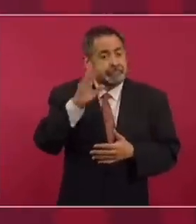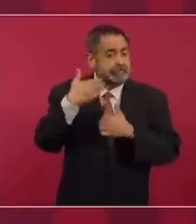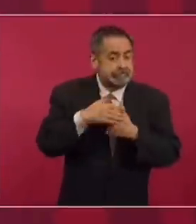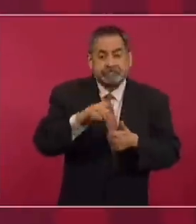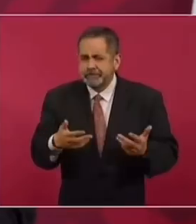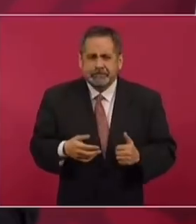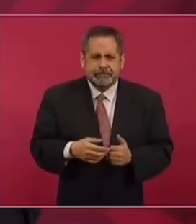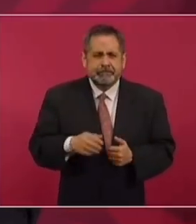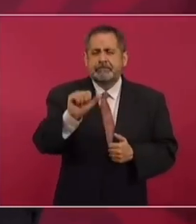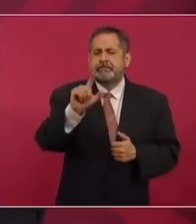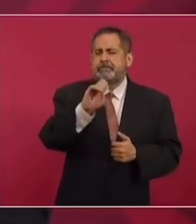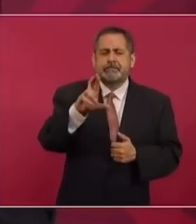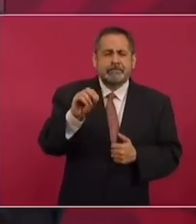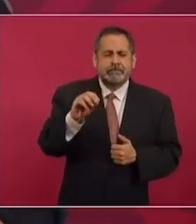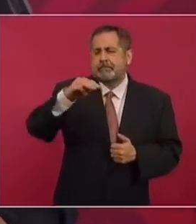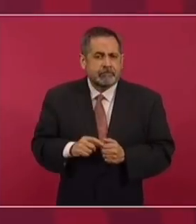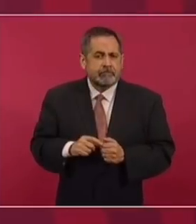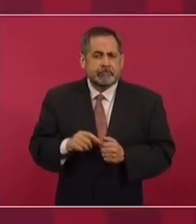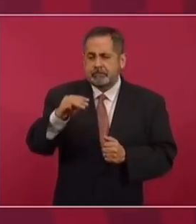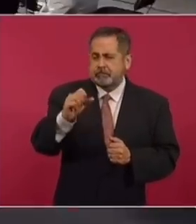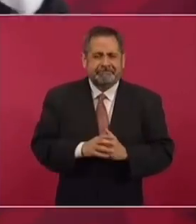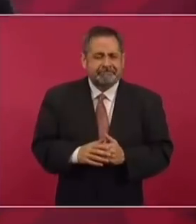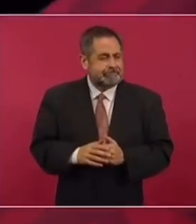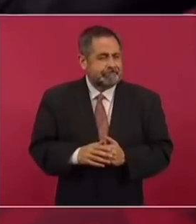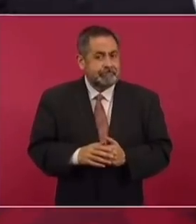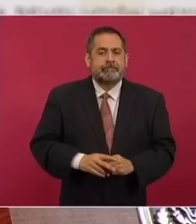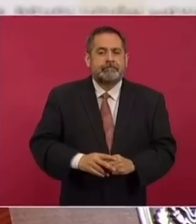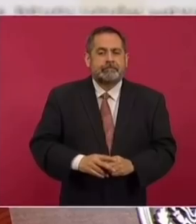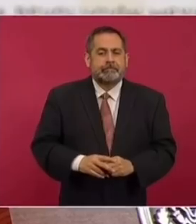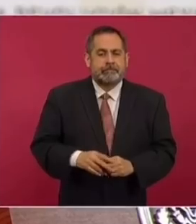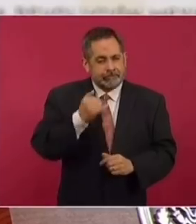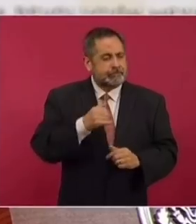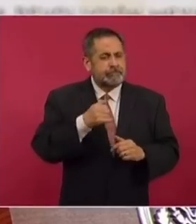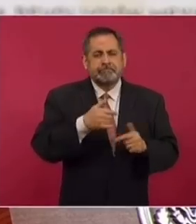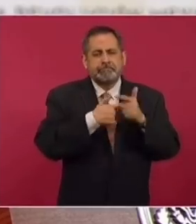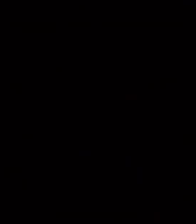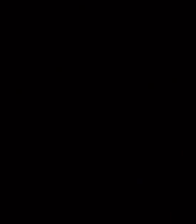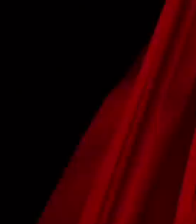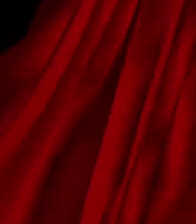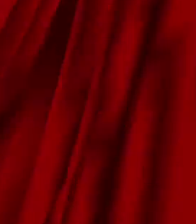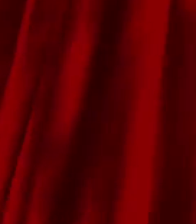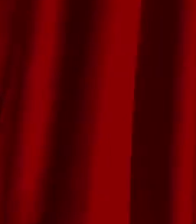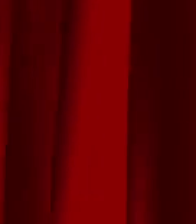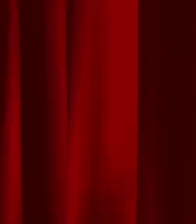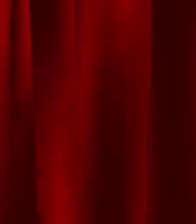Carmen Aristegui, Alejandro Moreno, Marco Cortés, Claudio, y van a salir otros.